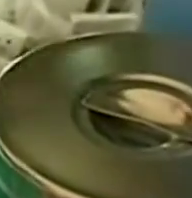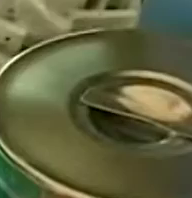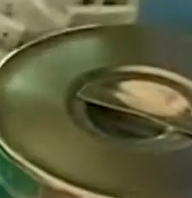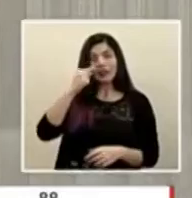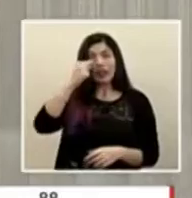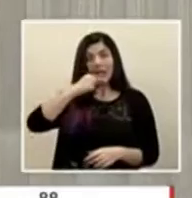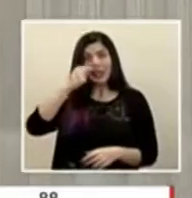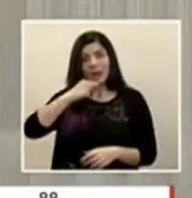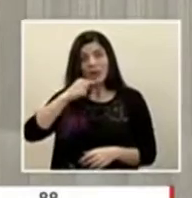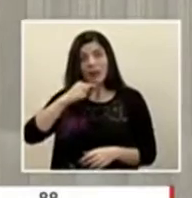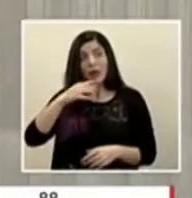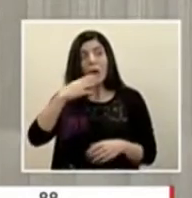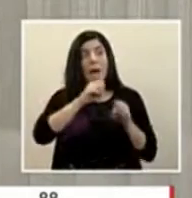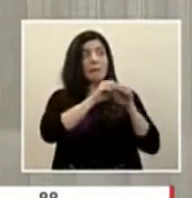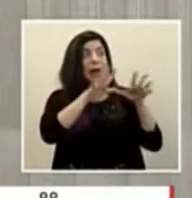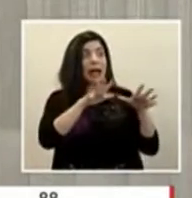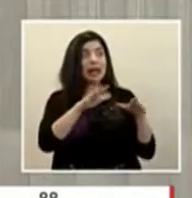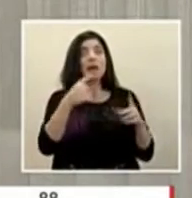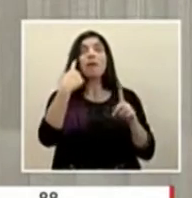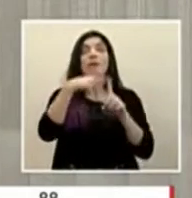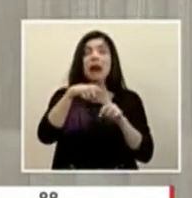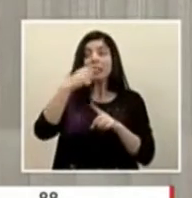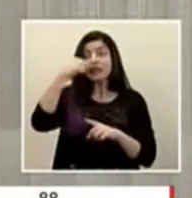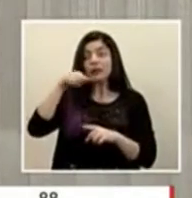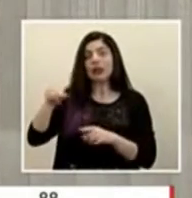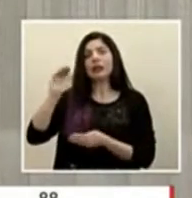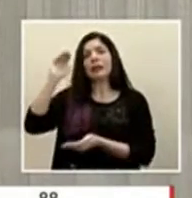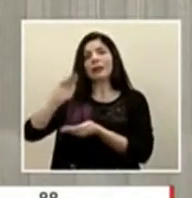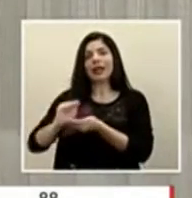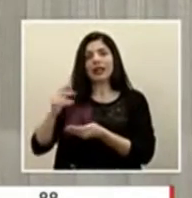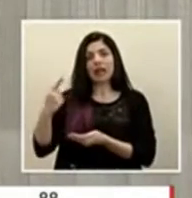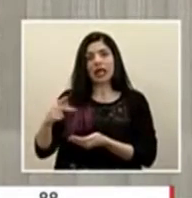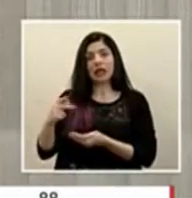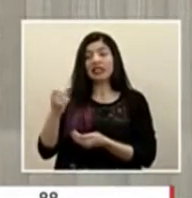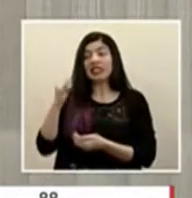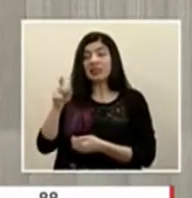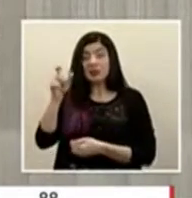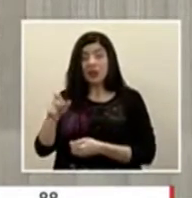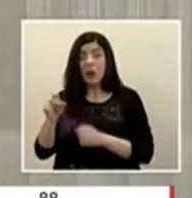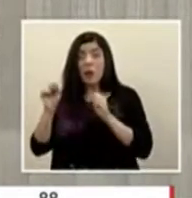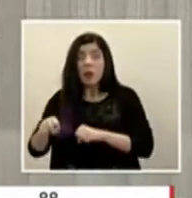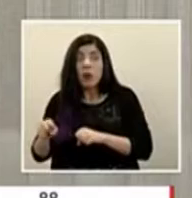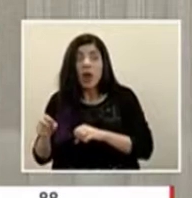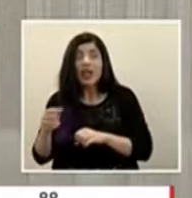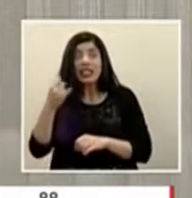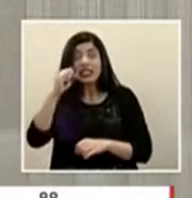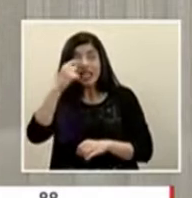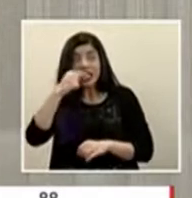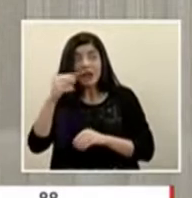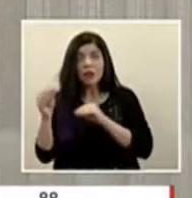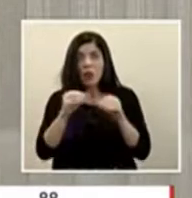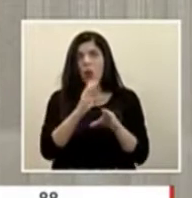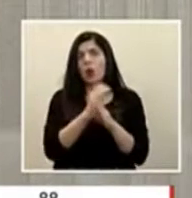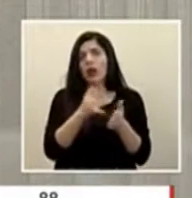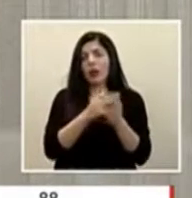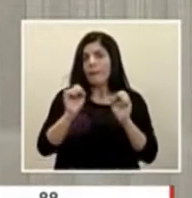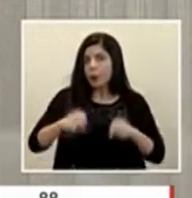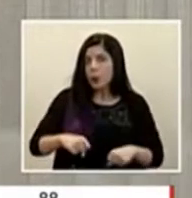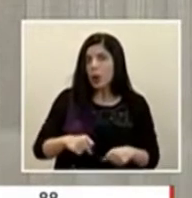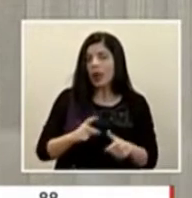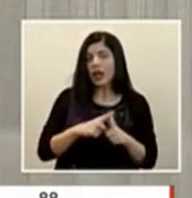influenza dentro de una pandemia. Personas pueden terminar en una UCI por una influenza, y queremos que